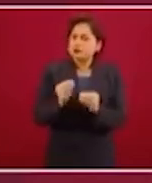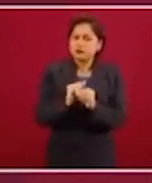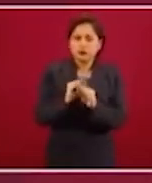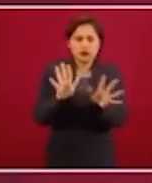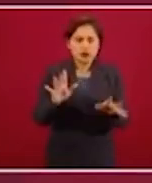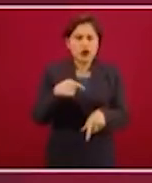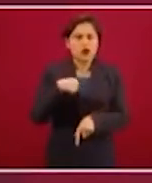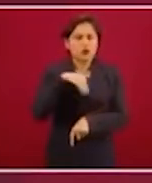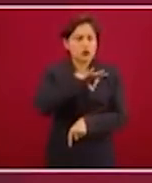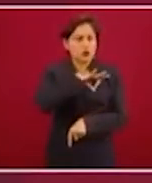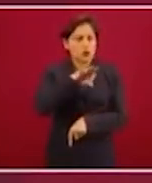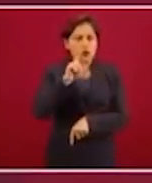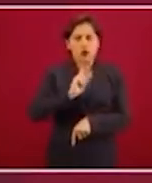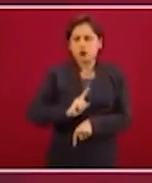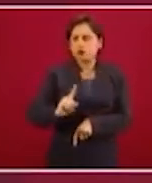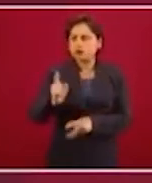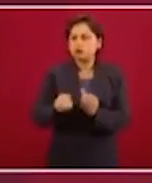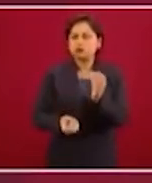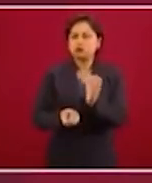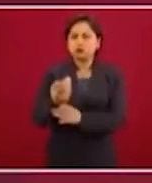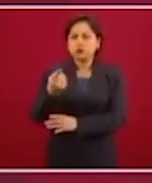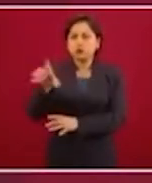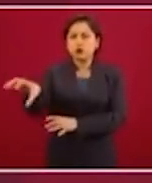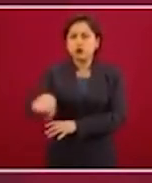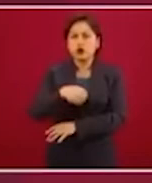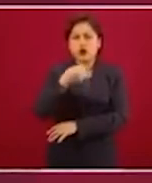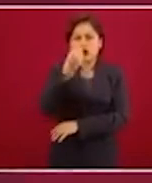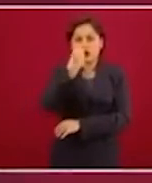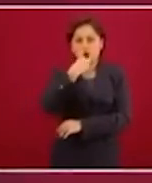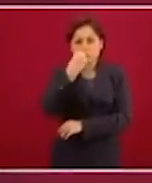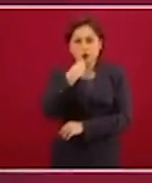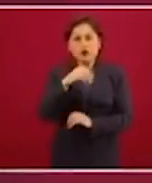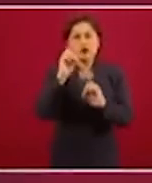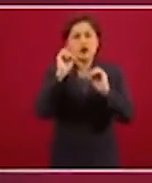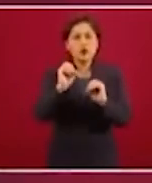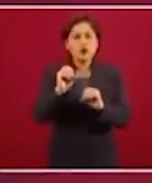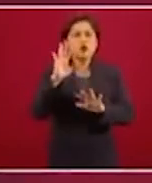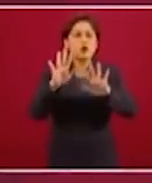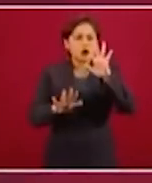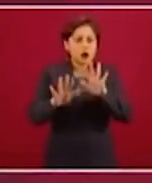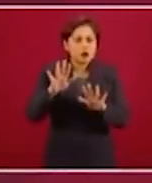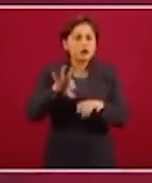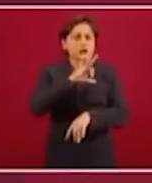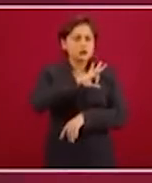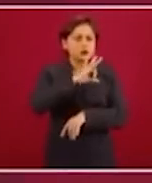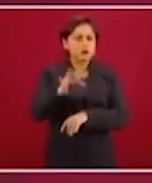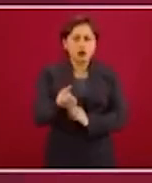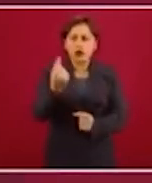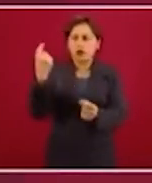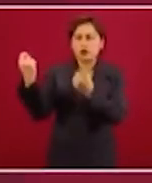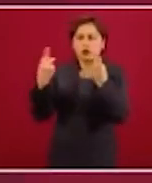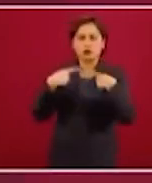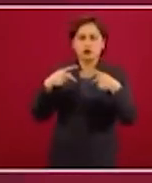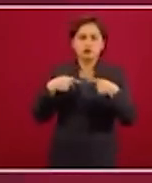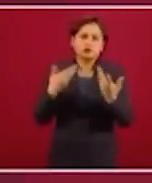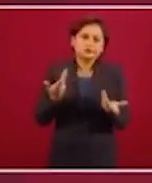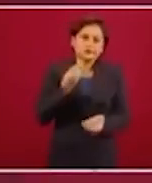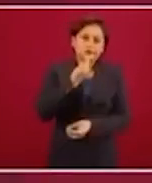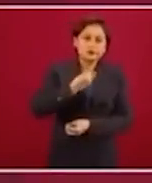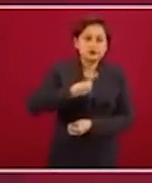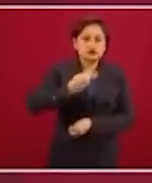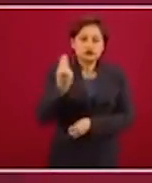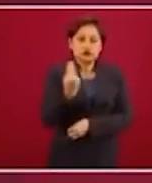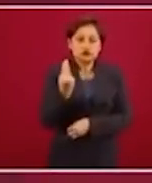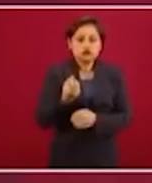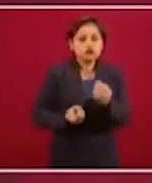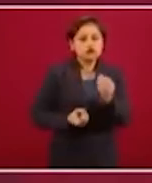los alimentos, y entonces hay personas que en algún momento del día tienen que estar fuera de casa. Pero una medida útil es